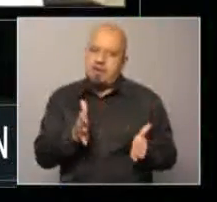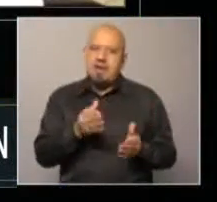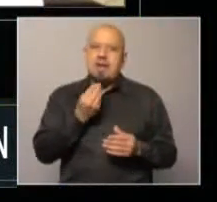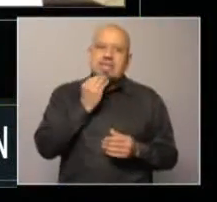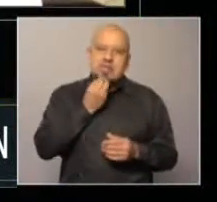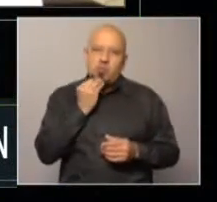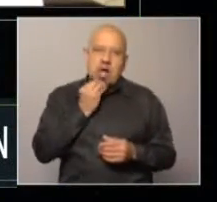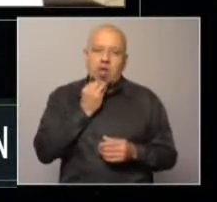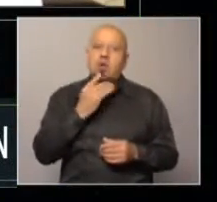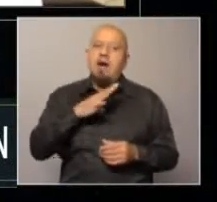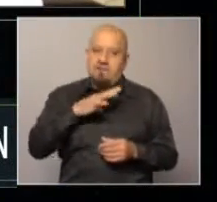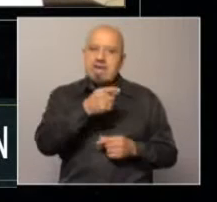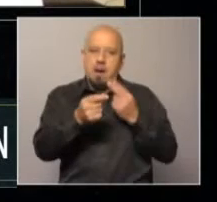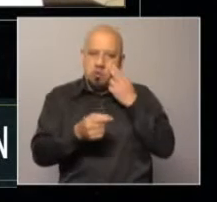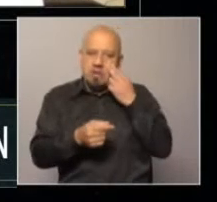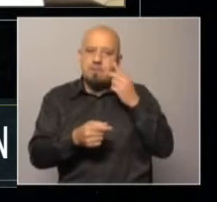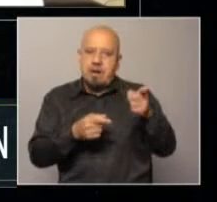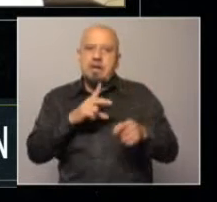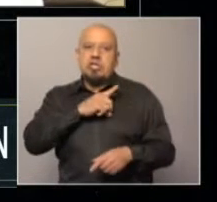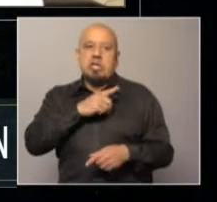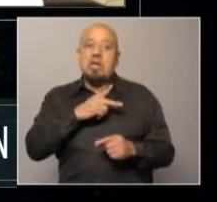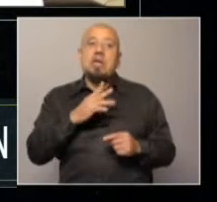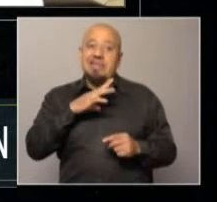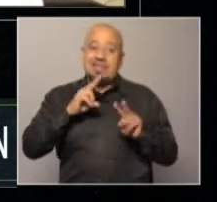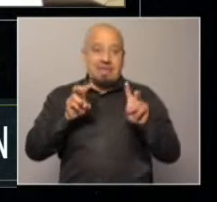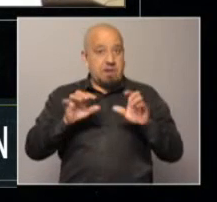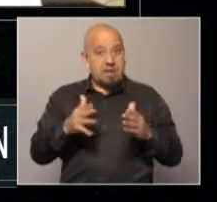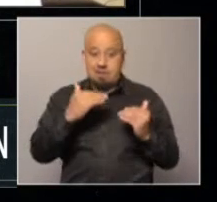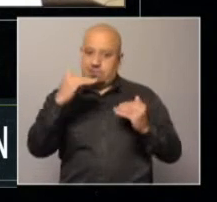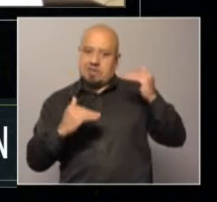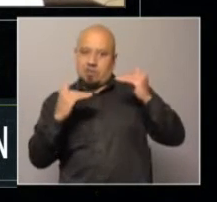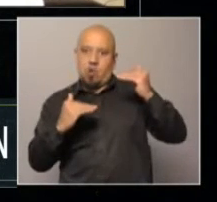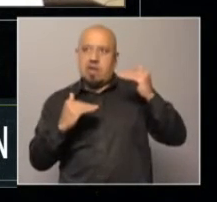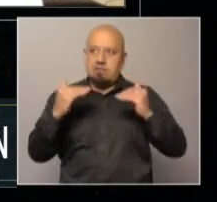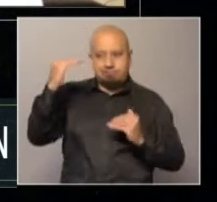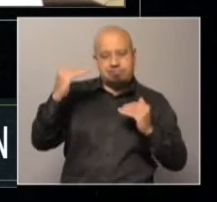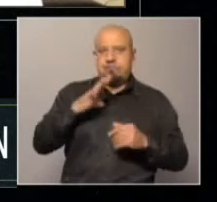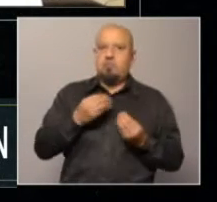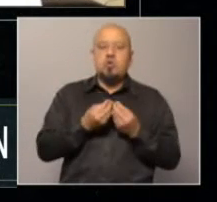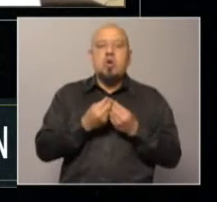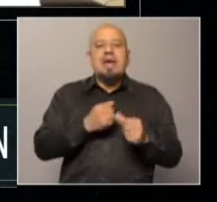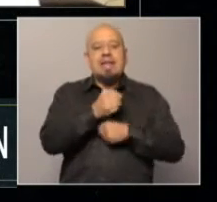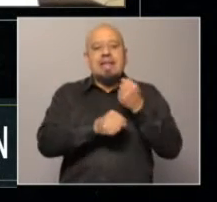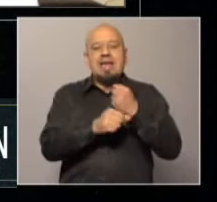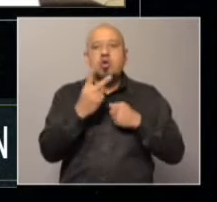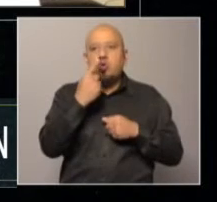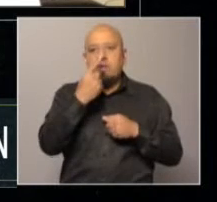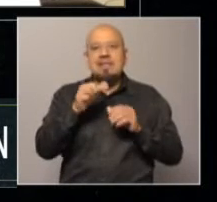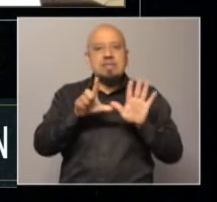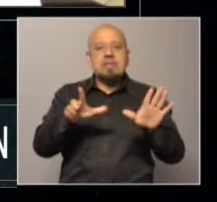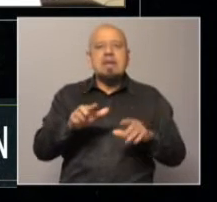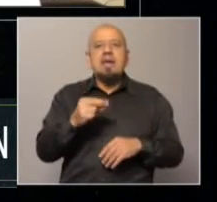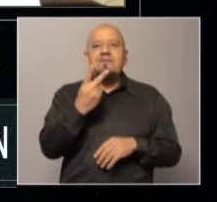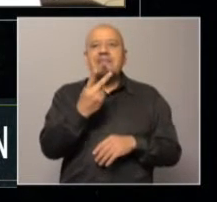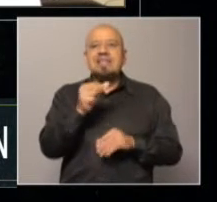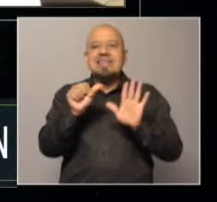venían arrastrando, como por ejemplo, vos lo nombrás recién, la desigualdad. Tengo algún número acá que ilustra un poco, que dice que en 2017 el 26,5%